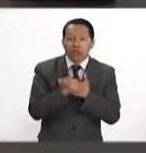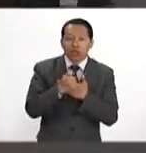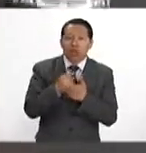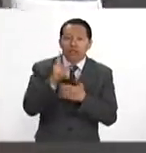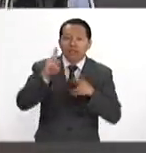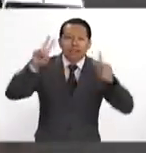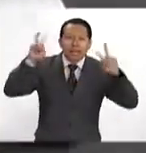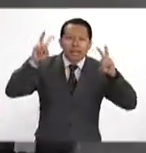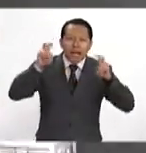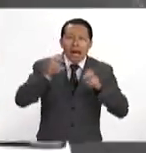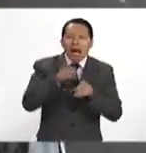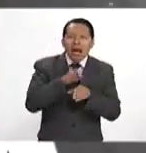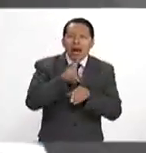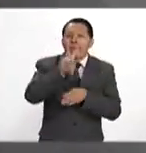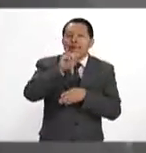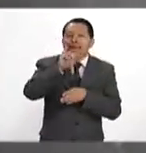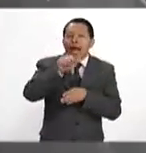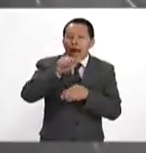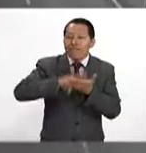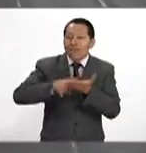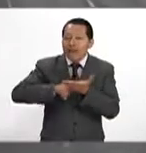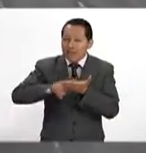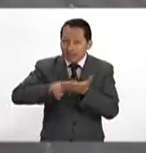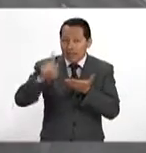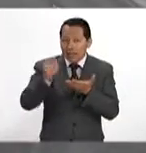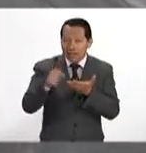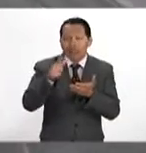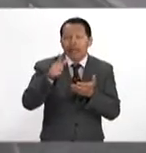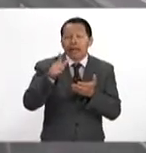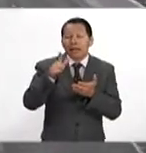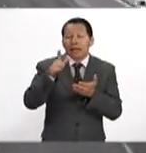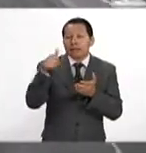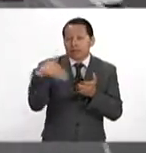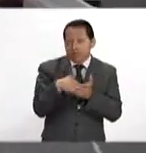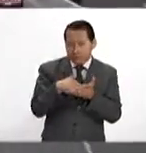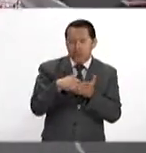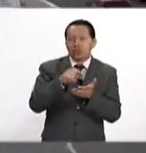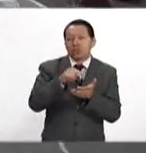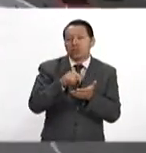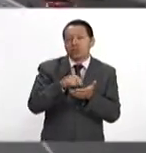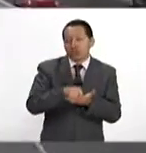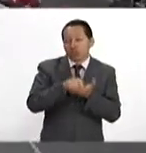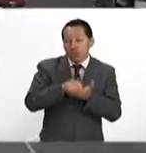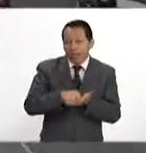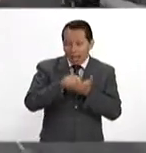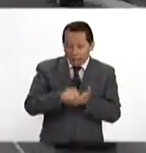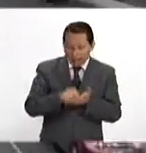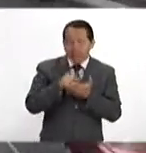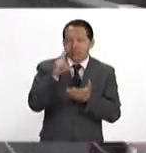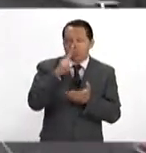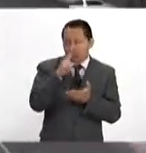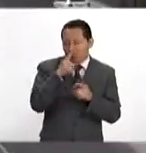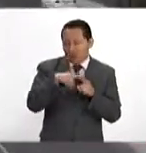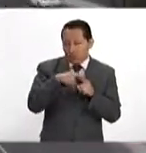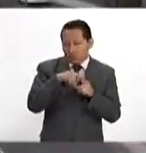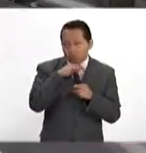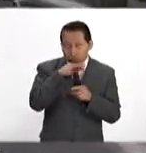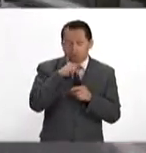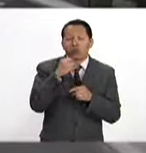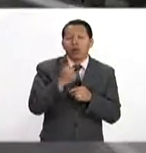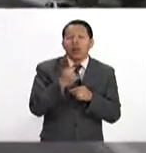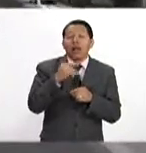Verde permitirá filtrar 27,000 toneladas de gases nocivos, captar 5,000 kilogramos de